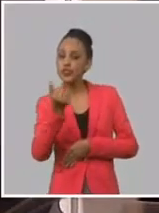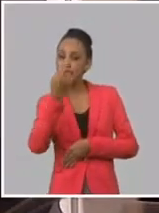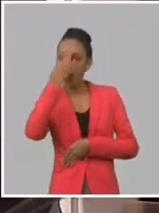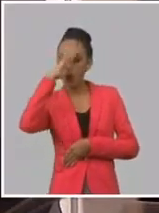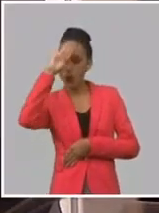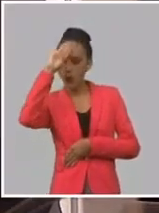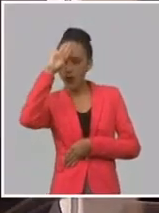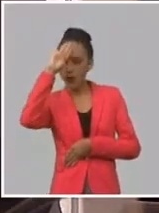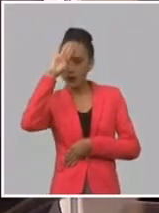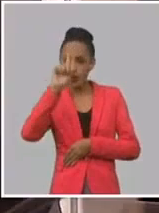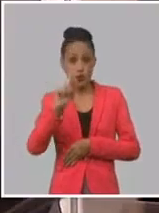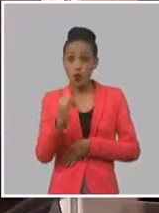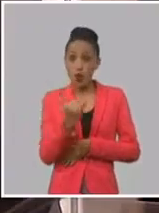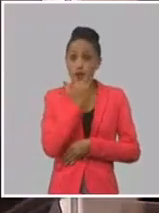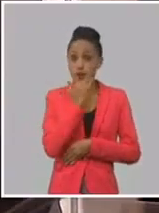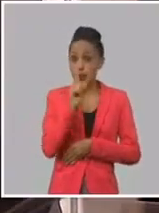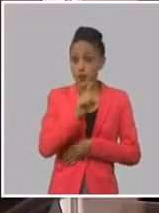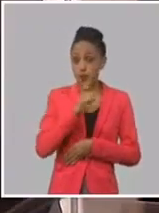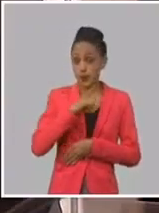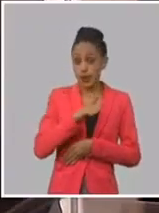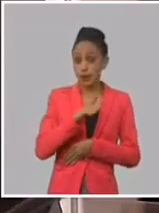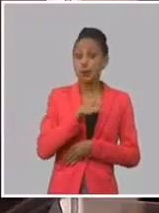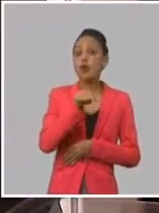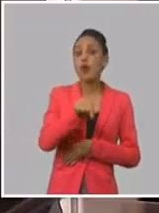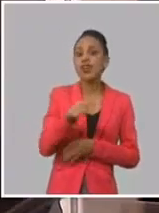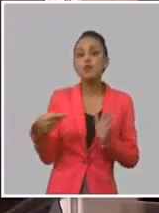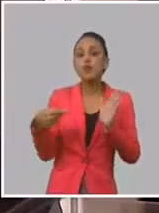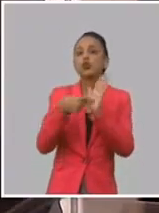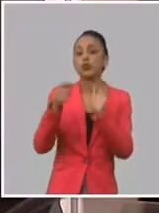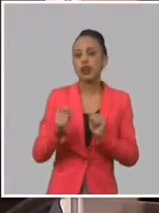el importe como eran se use a la conversión de la moneda nacional